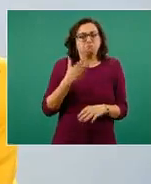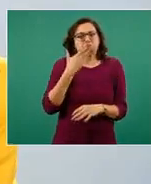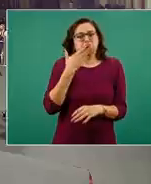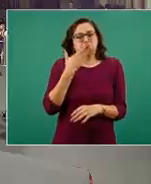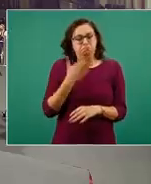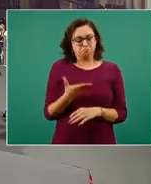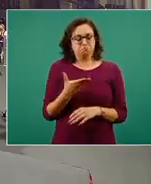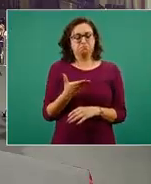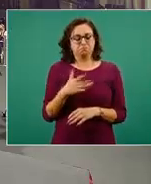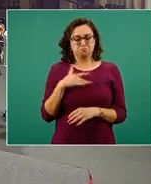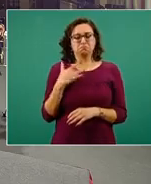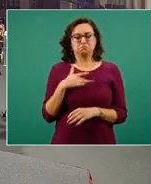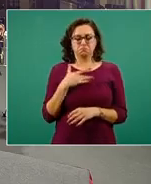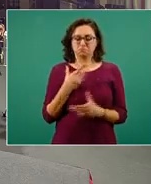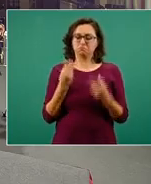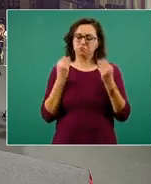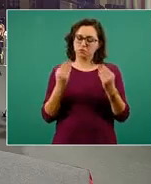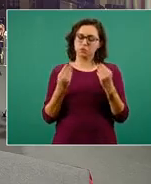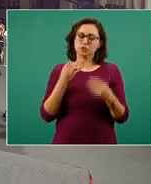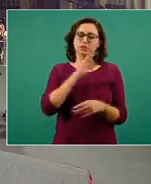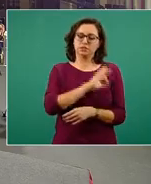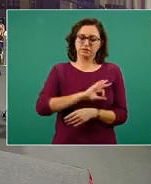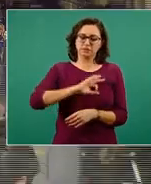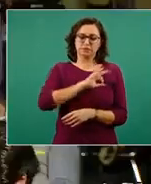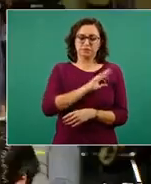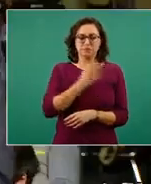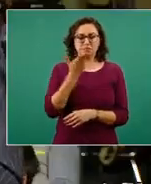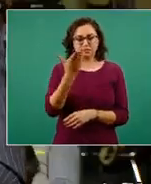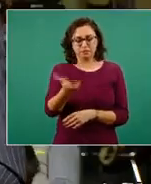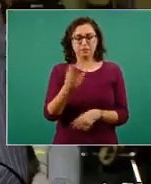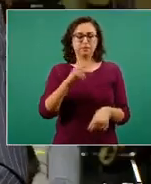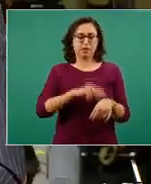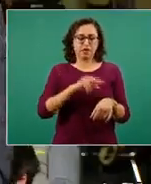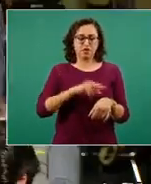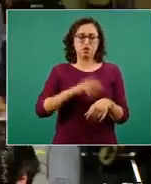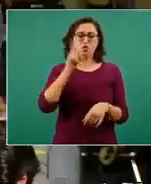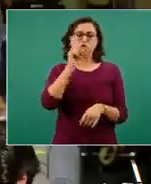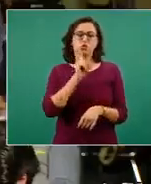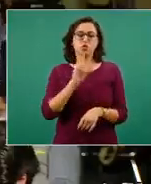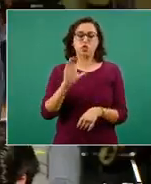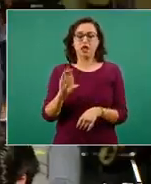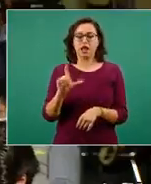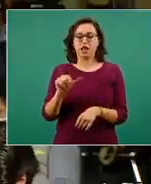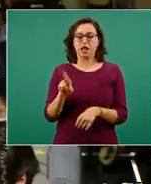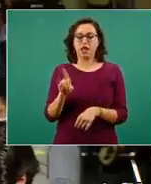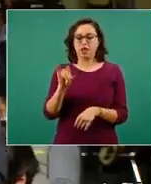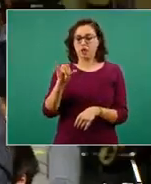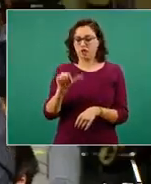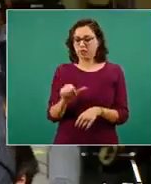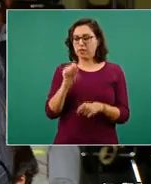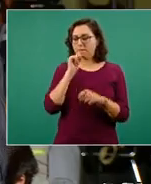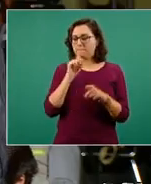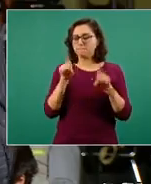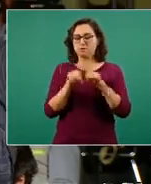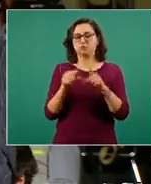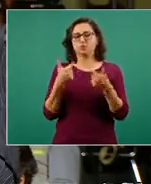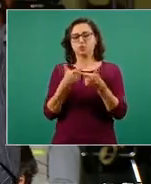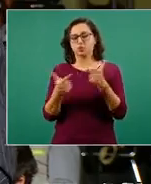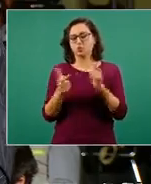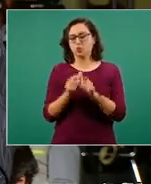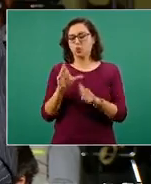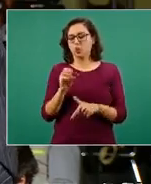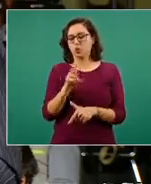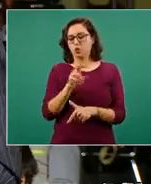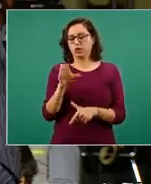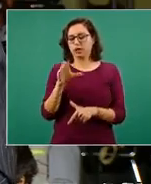creo que vale la pena felicitarlos, a la doctora Claudia Sheinbaum también, a personal de salud de las brigadas Correcaminos,